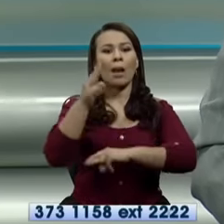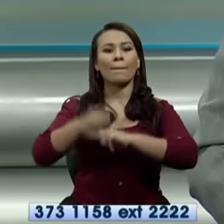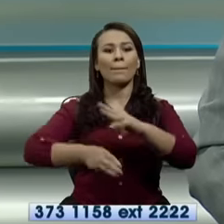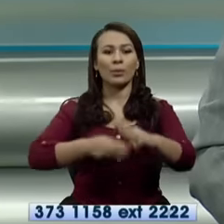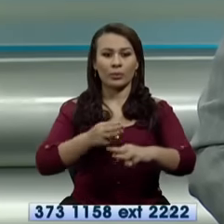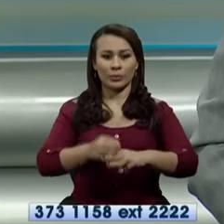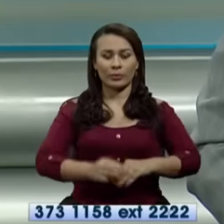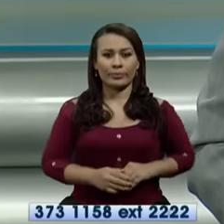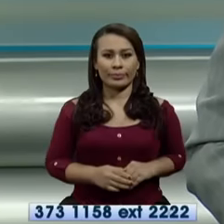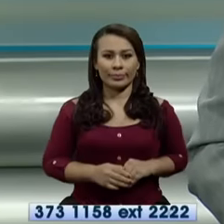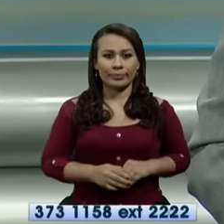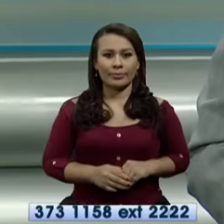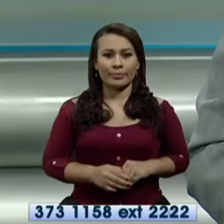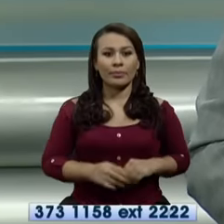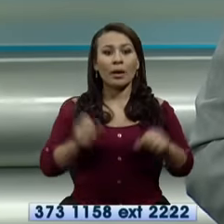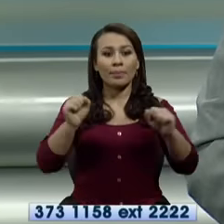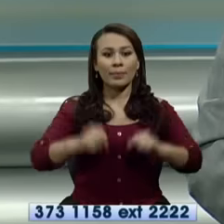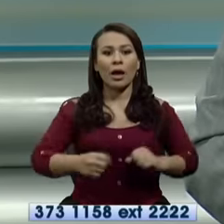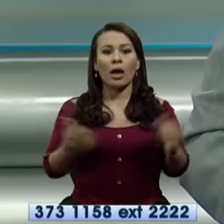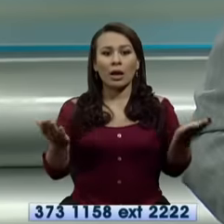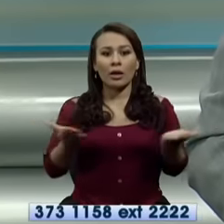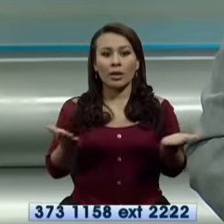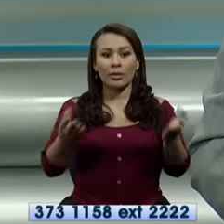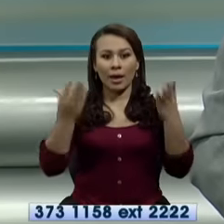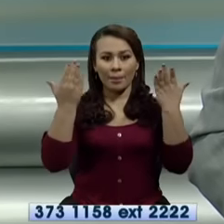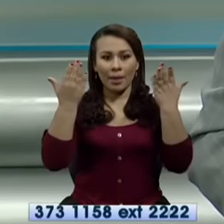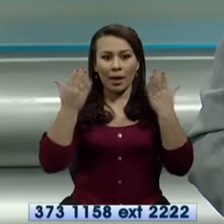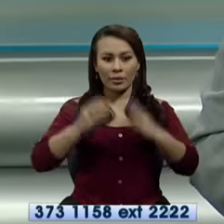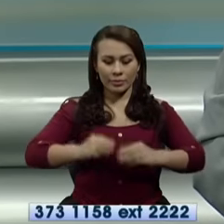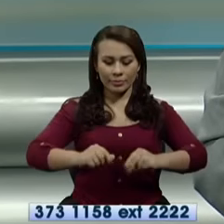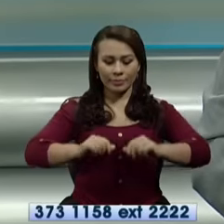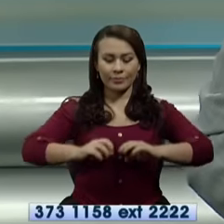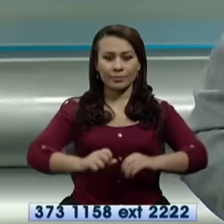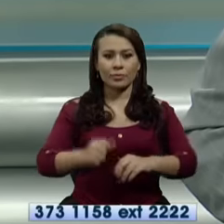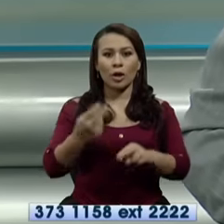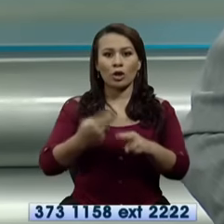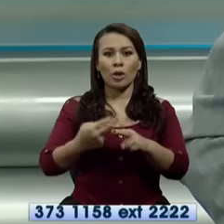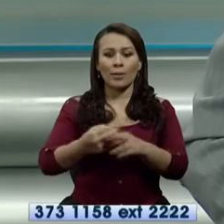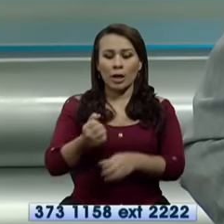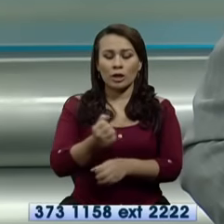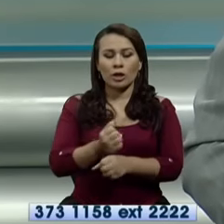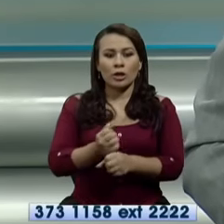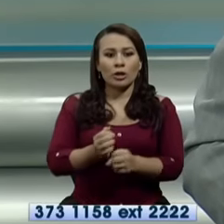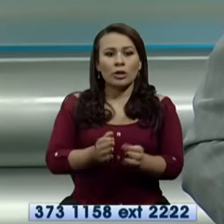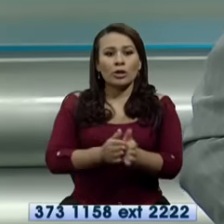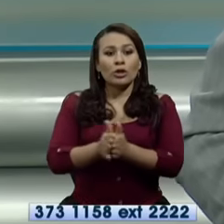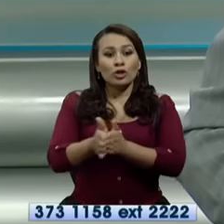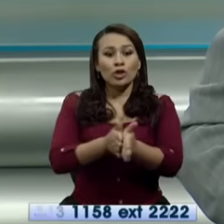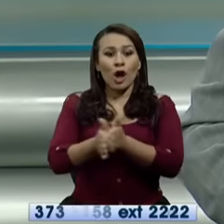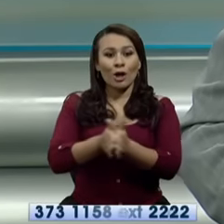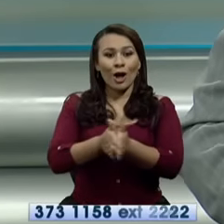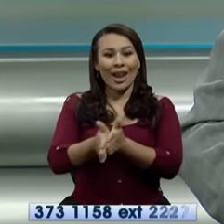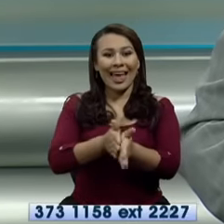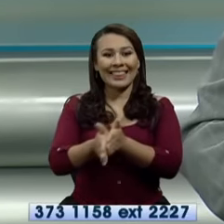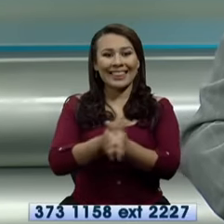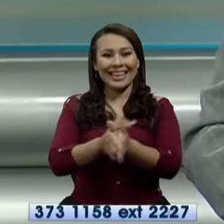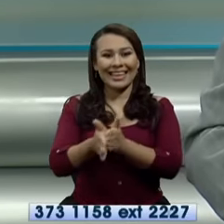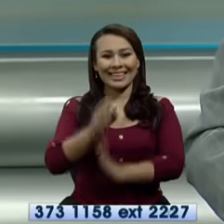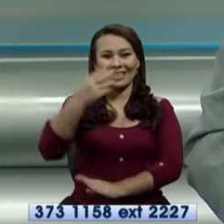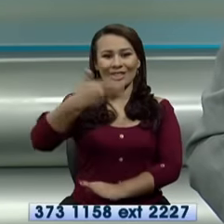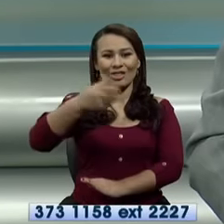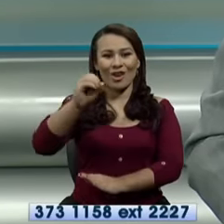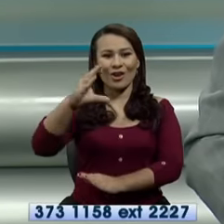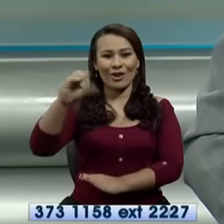entero y que se elabora en nuestro país se trata del chocolate en la provincia de los ríos un grupo de